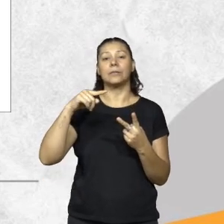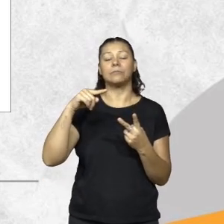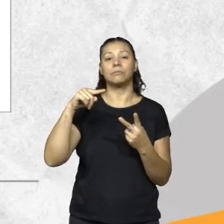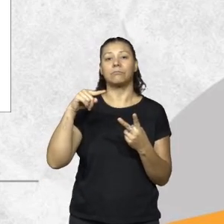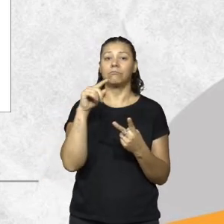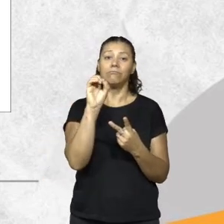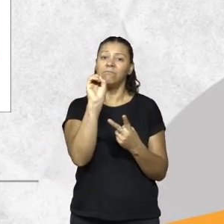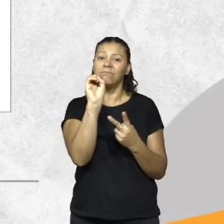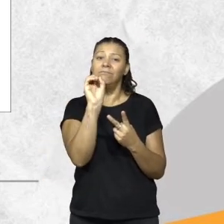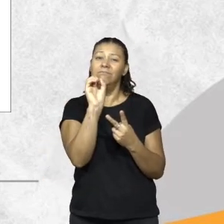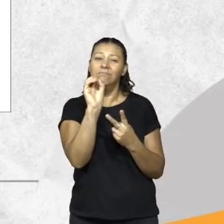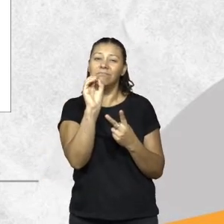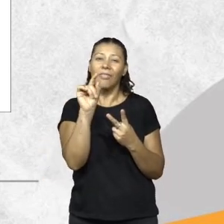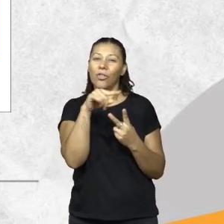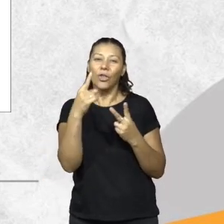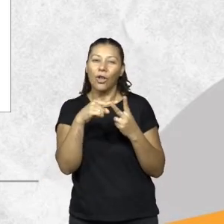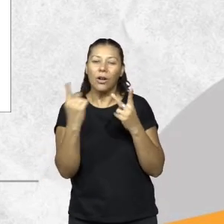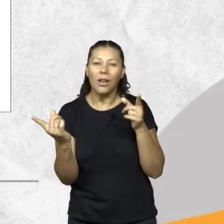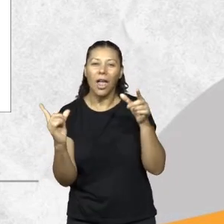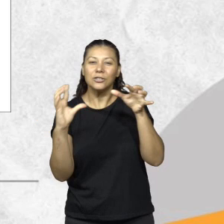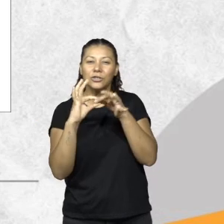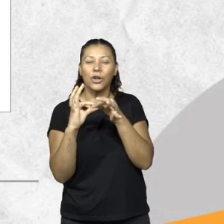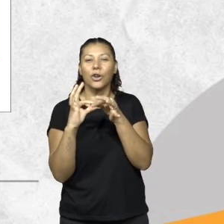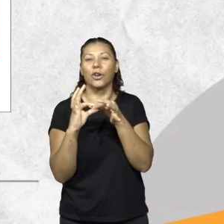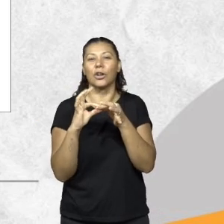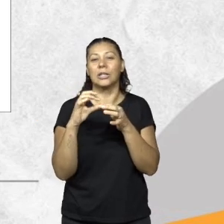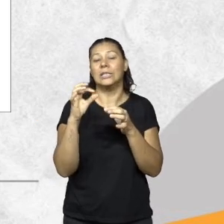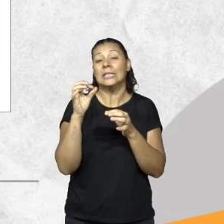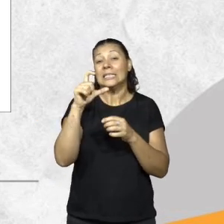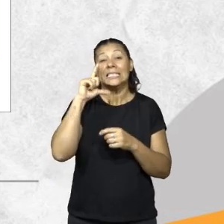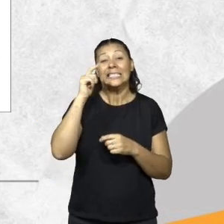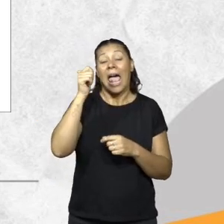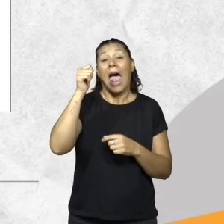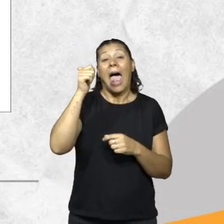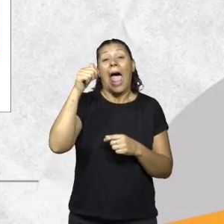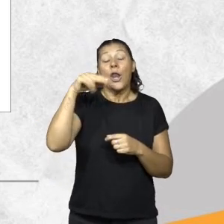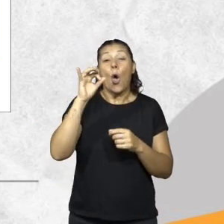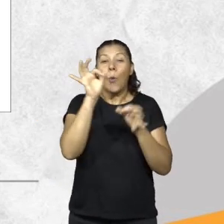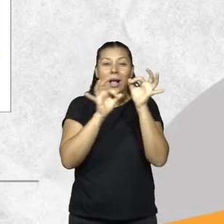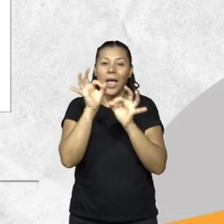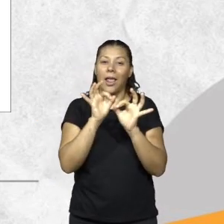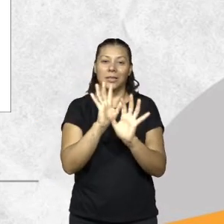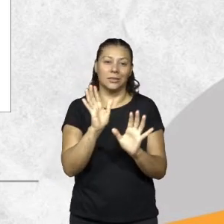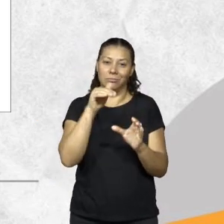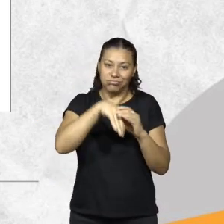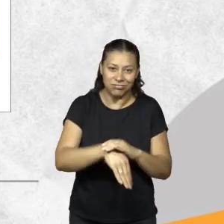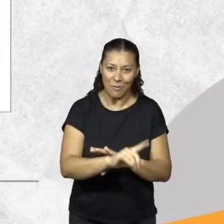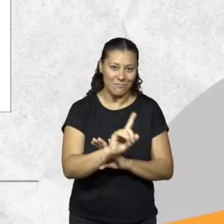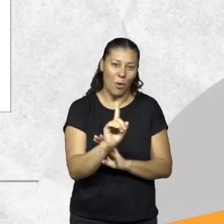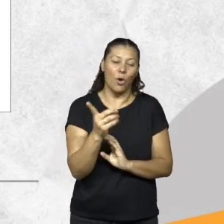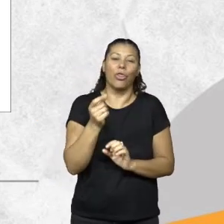de presencia de cianobacterias. No voy a explicar más porque no puedo dar más detalle técnico, pero bueno,